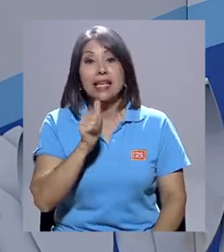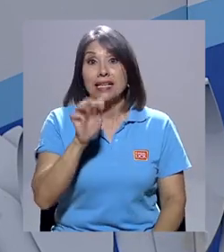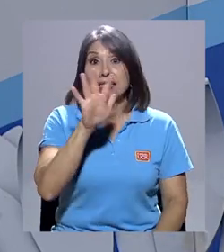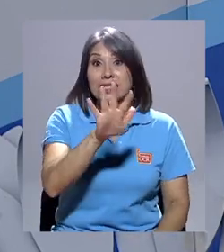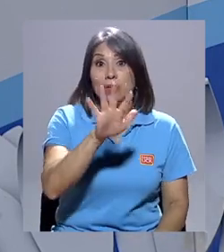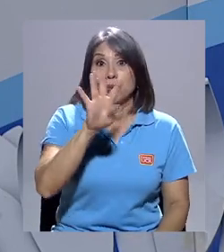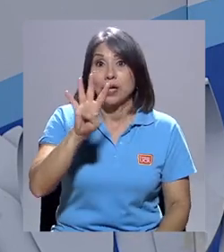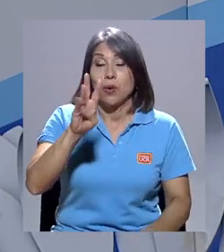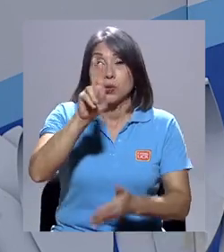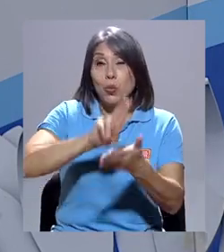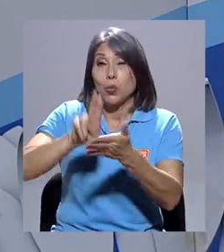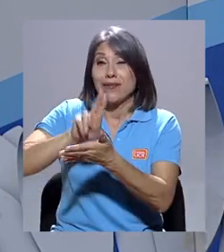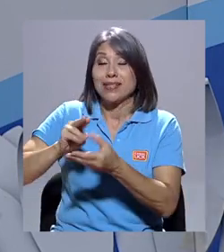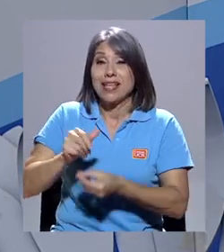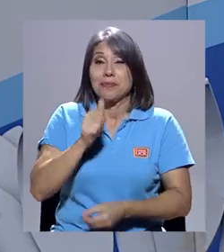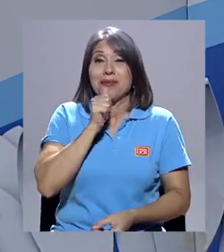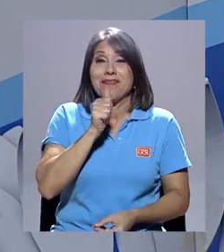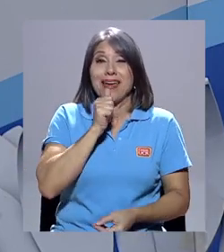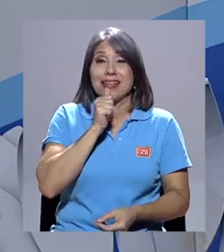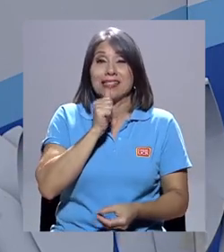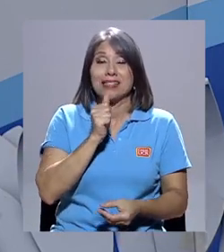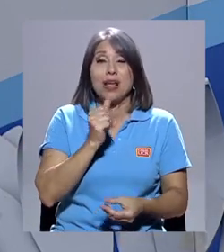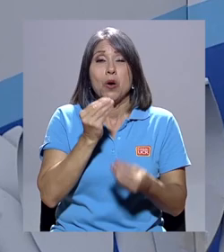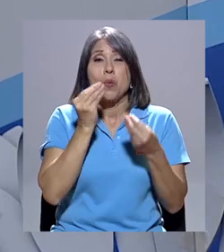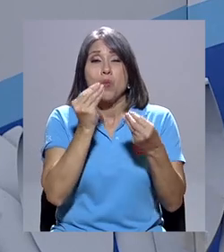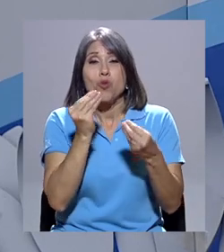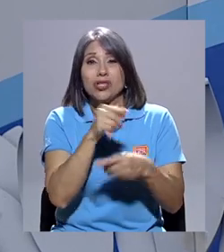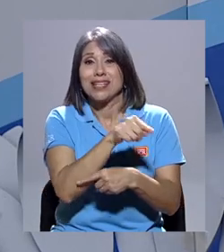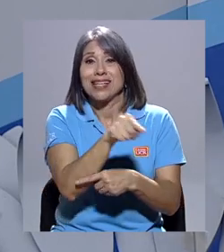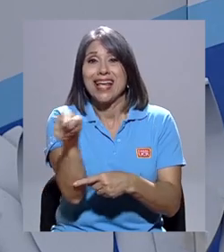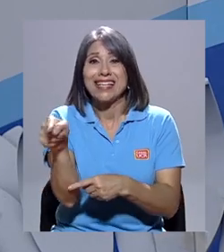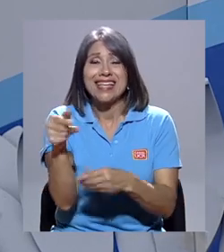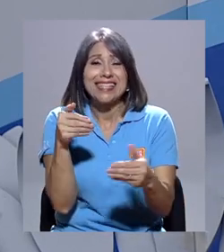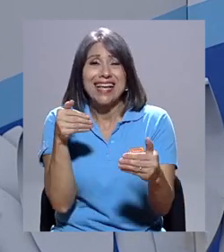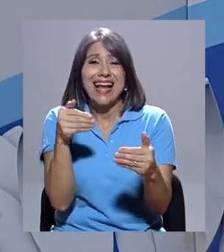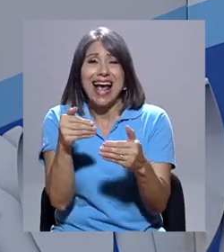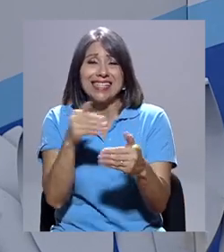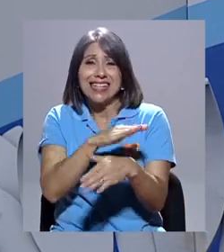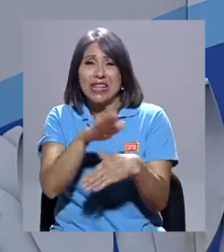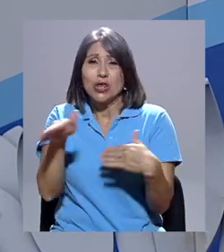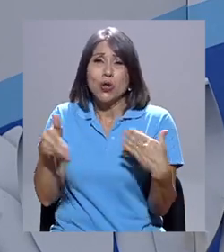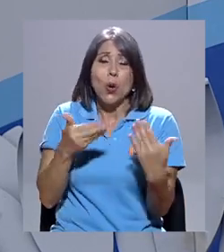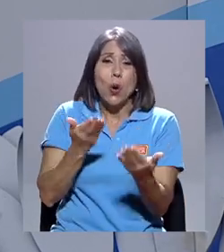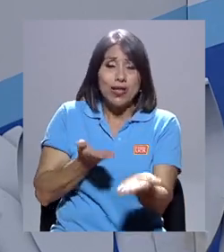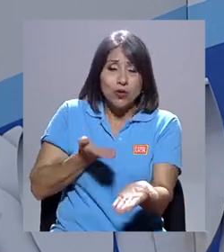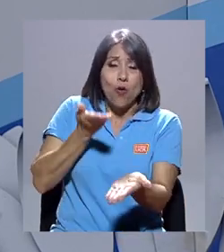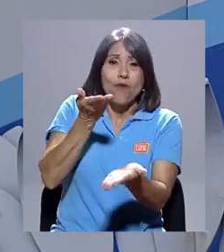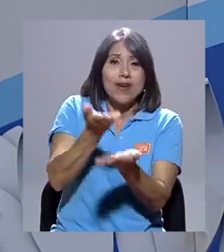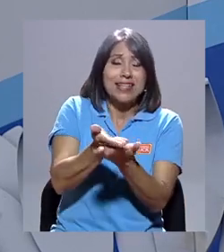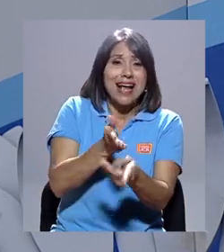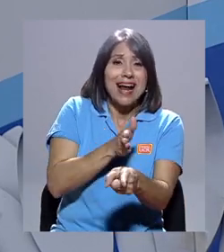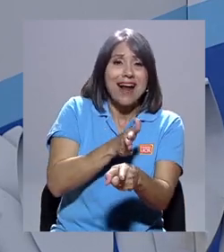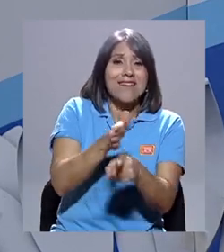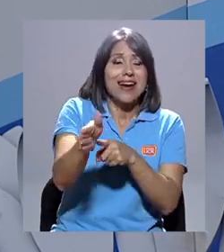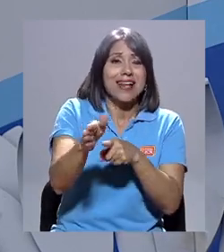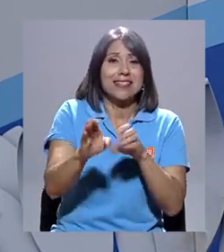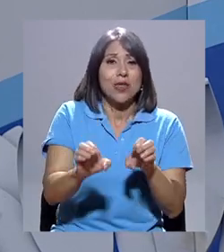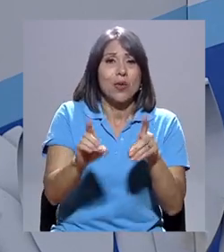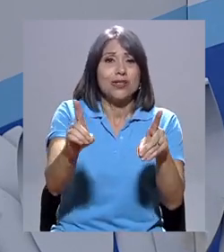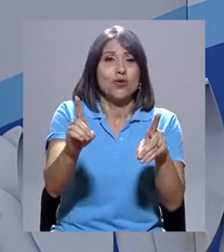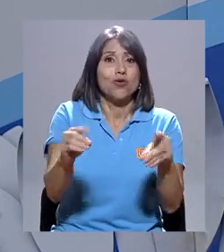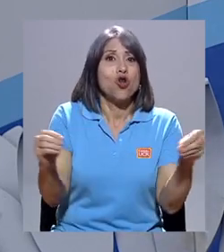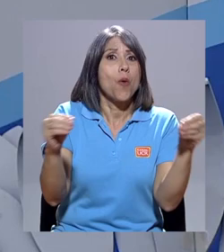muchas de ellas casi todas ofertan lo más preciado que tiene un país que son las carreras de educación y